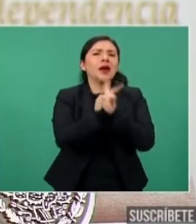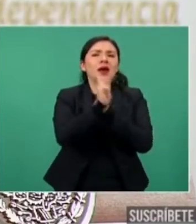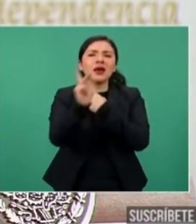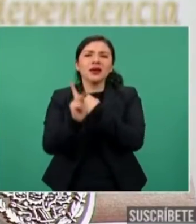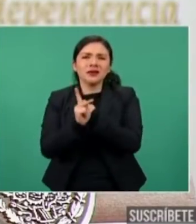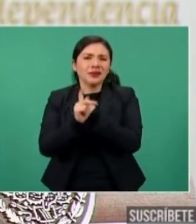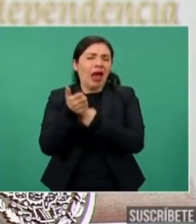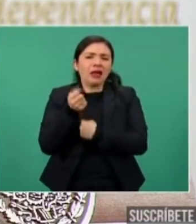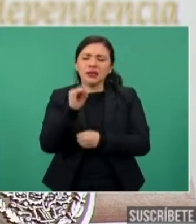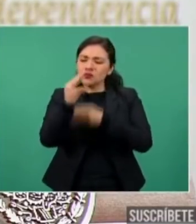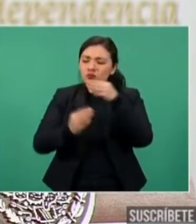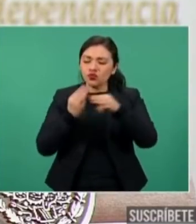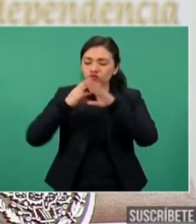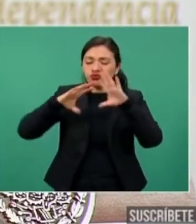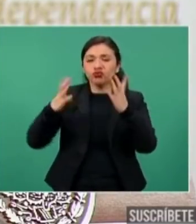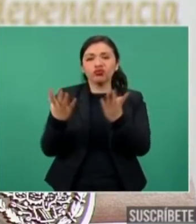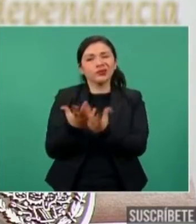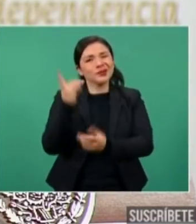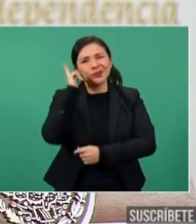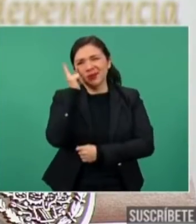del mundo